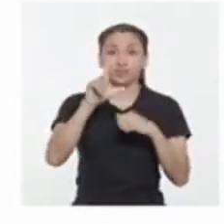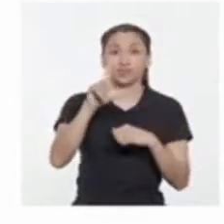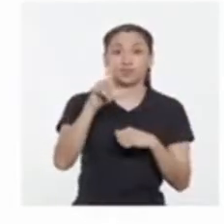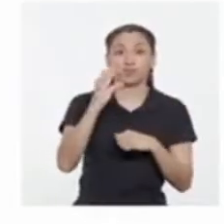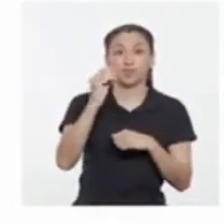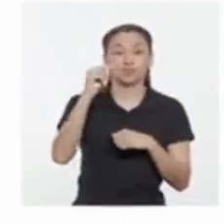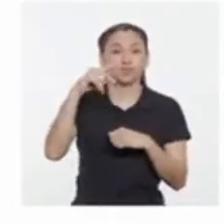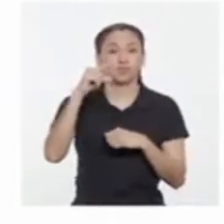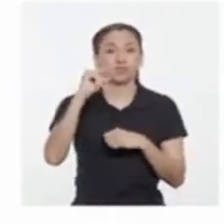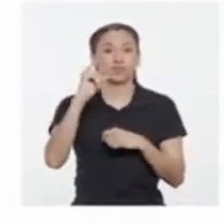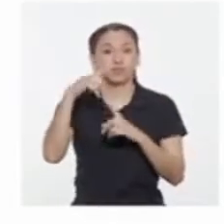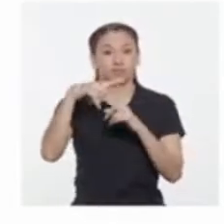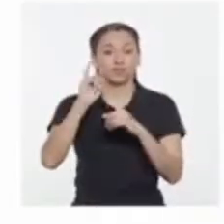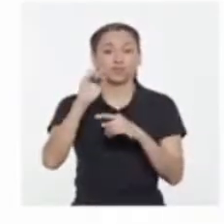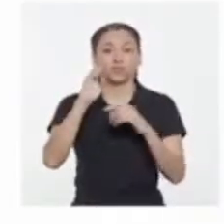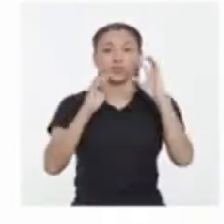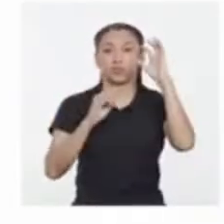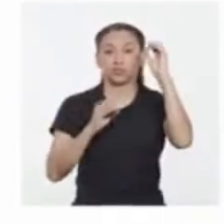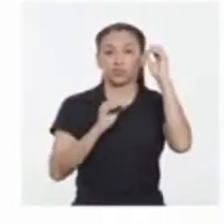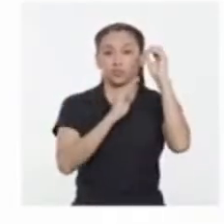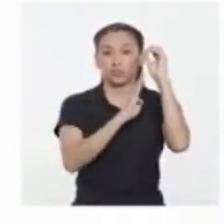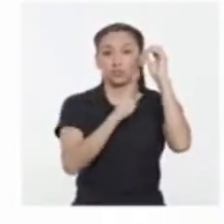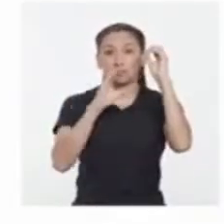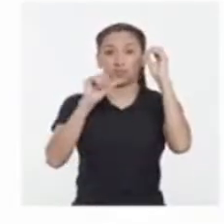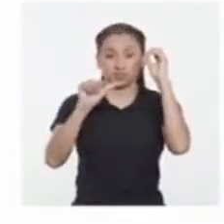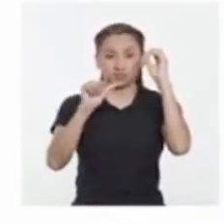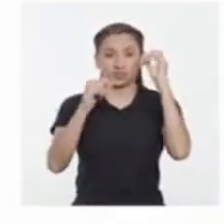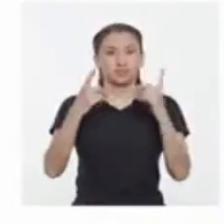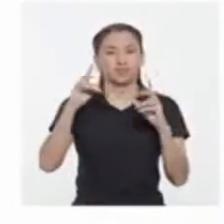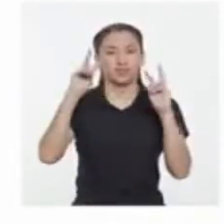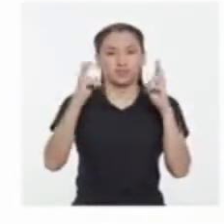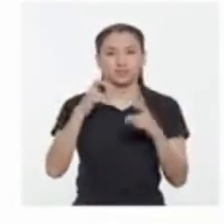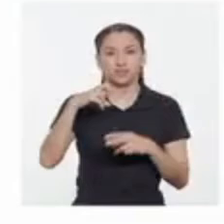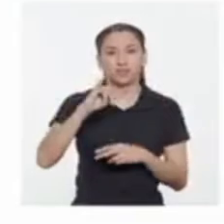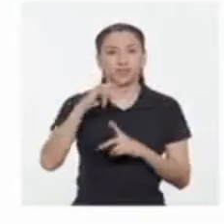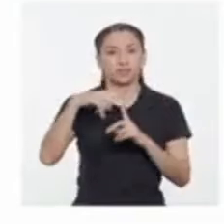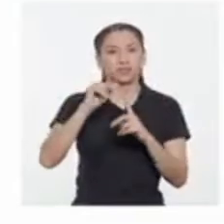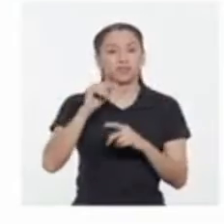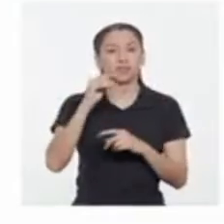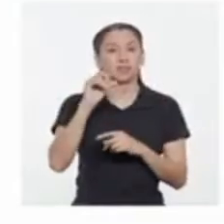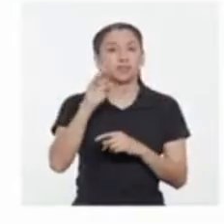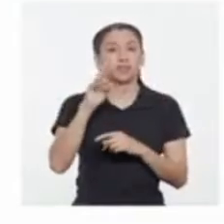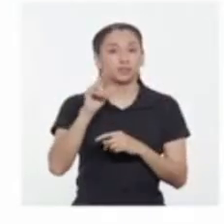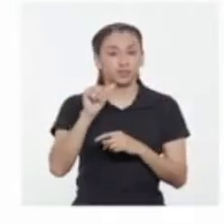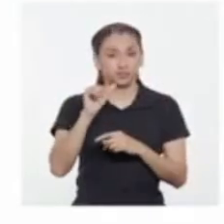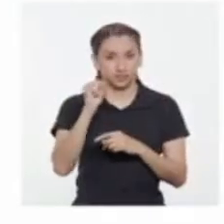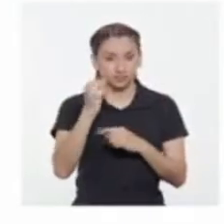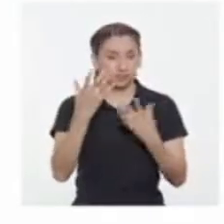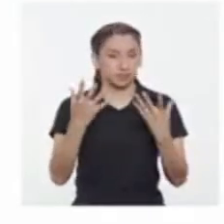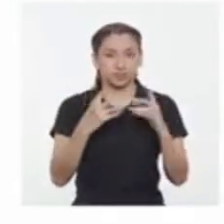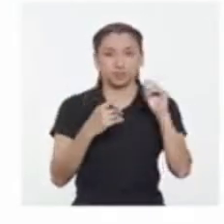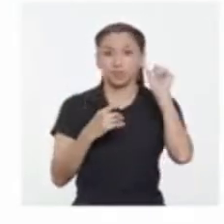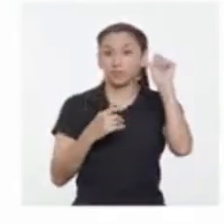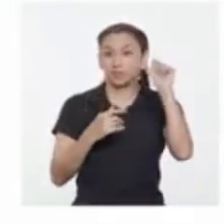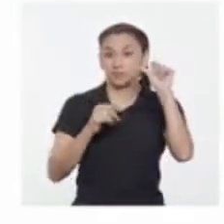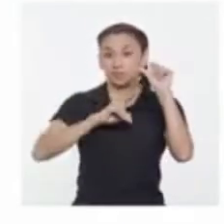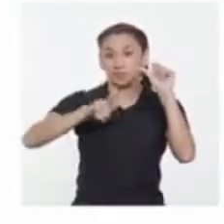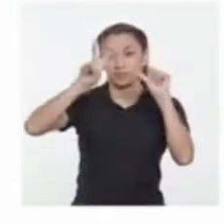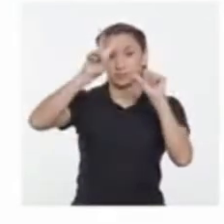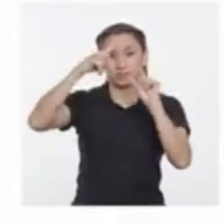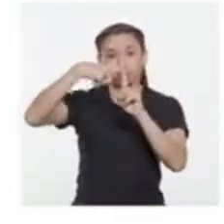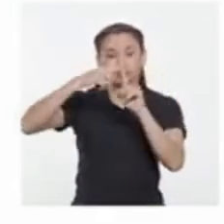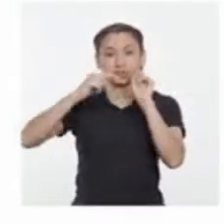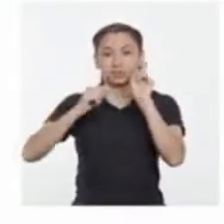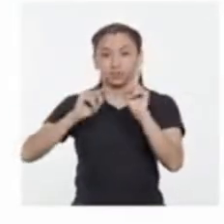A en el triángulo rectángulo OBA, aplicando el teorema de Pitágoras. Entonces tenemos que A al